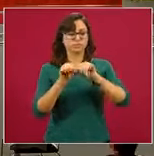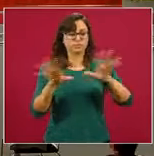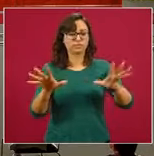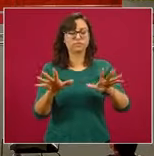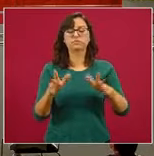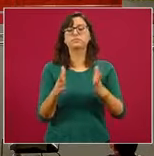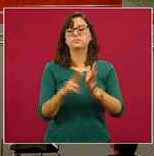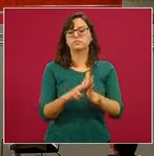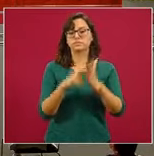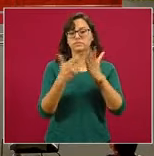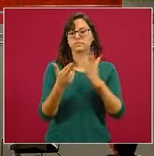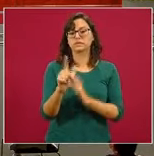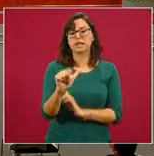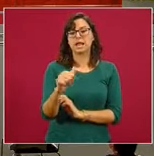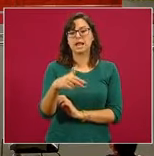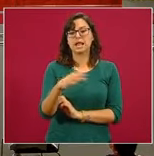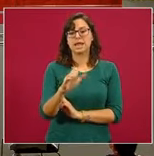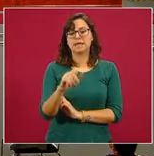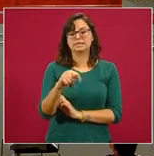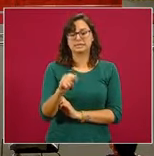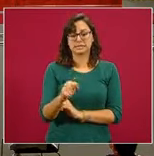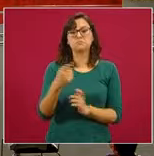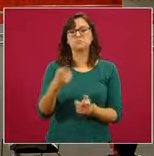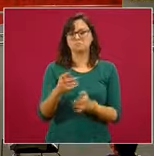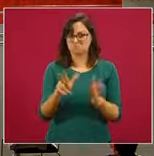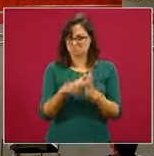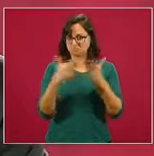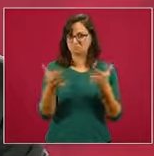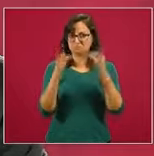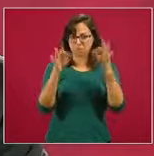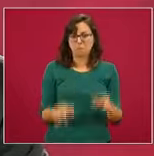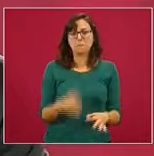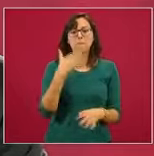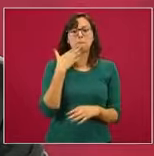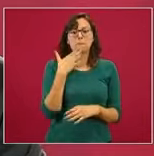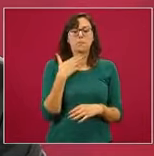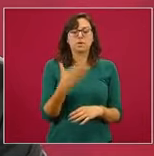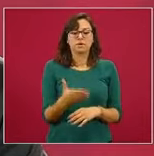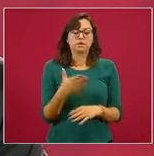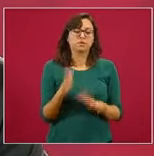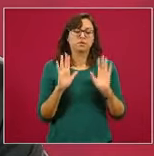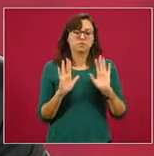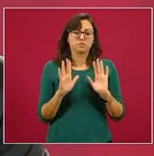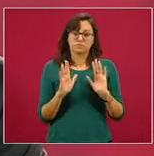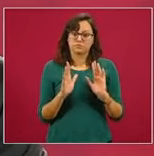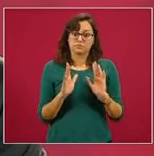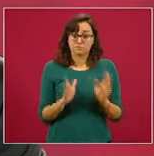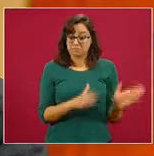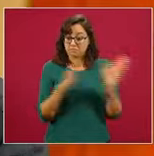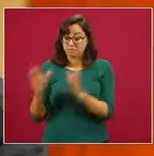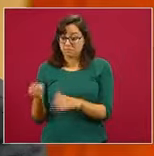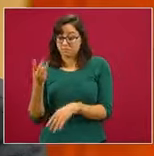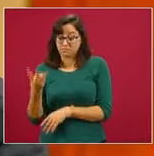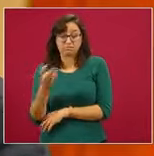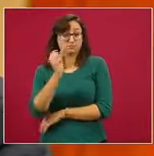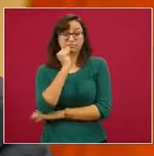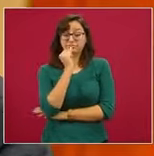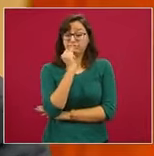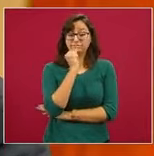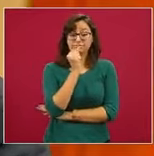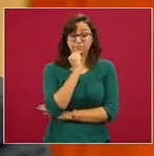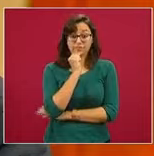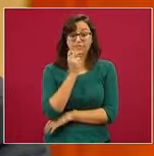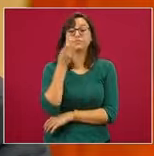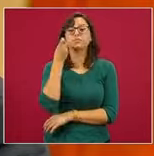Lancet, una revista muy competente, muy prestigiada, y están publicados los resultados, pero los de fase 3 no, que es